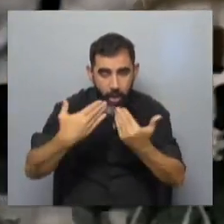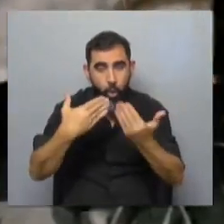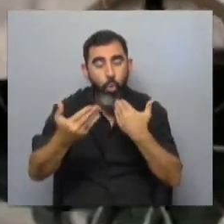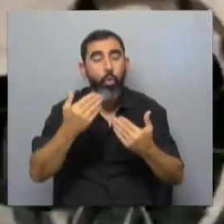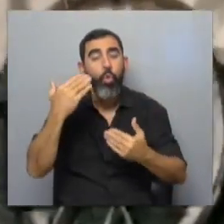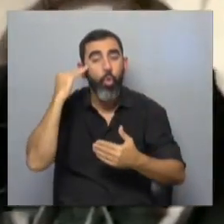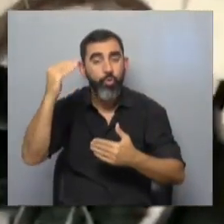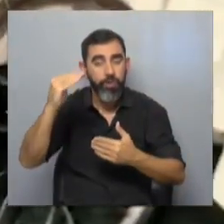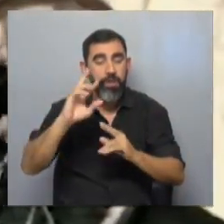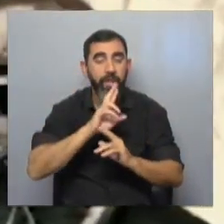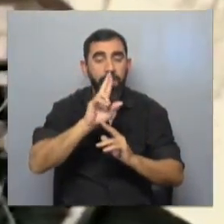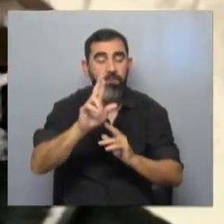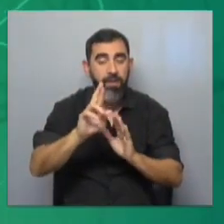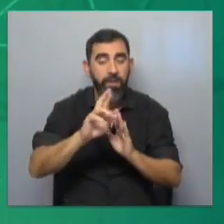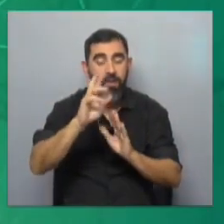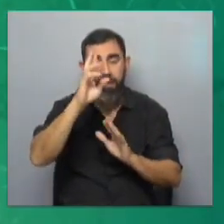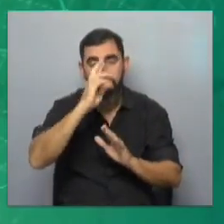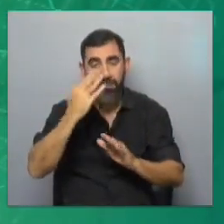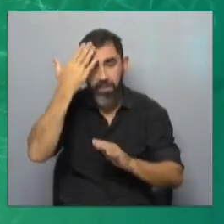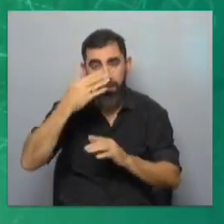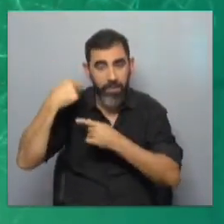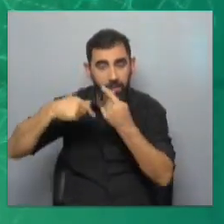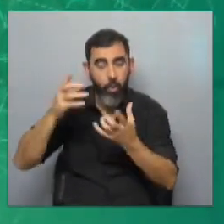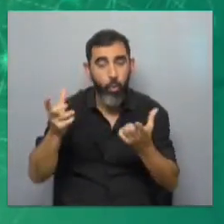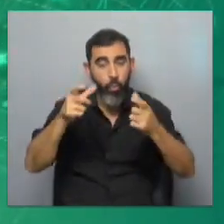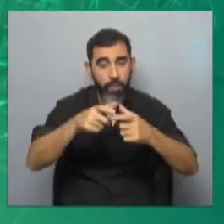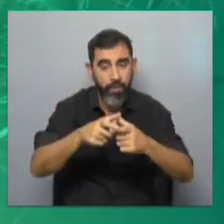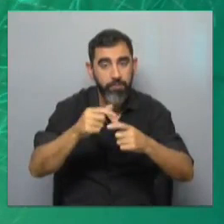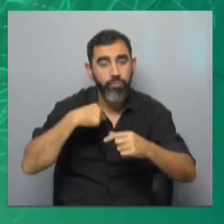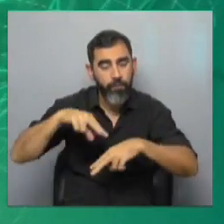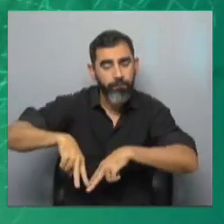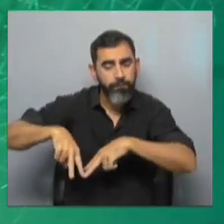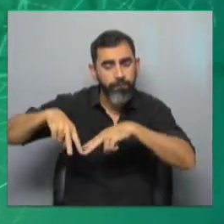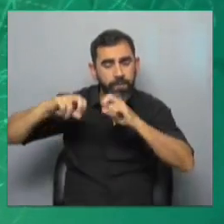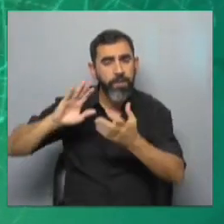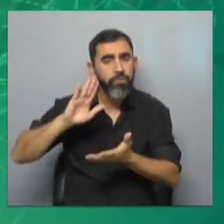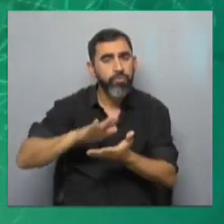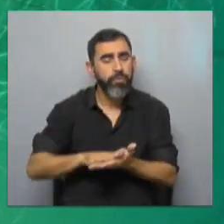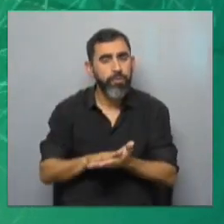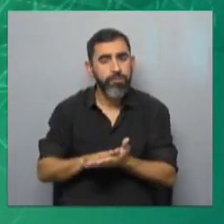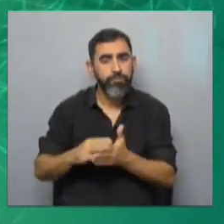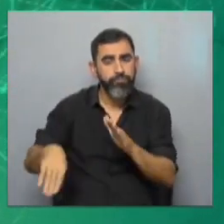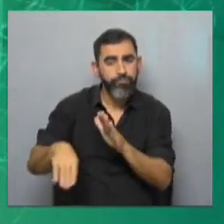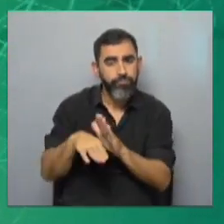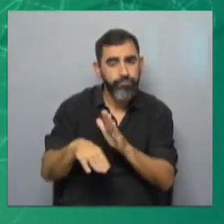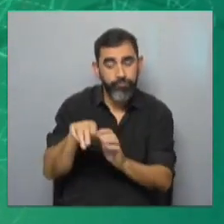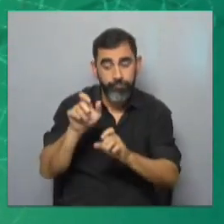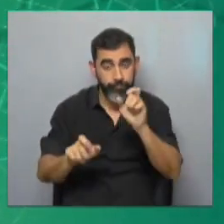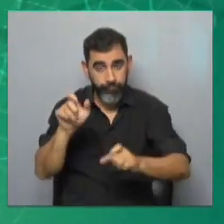de la comunidad afro-uruguaya. Yo venía ya de un proceso de investigación con el tema de desplazamientos